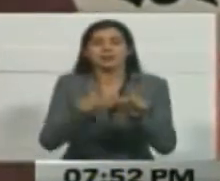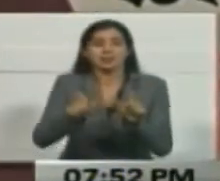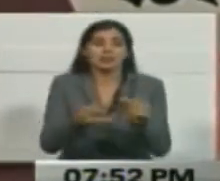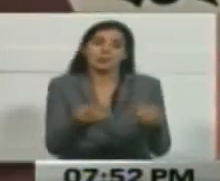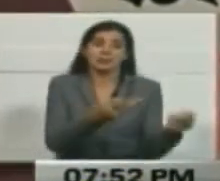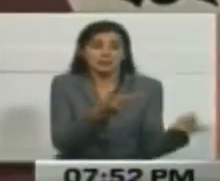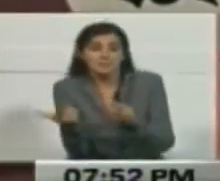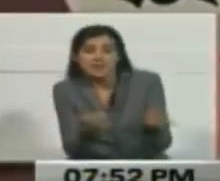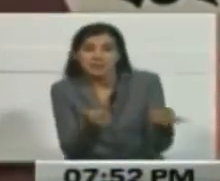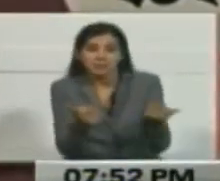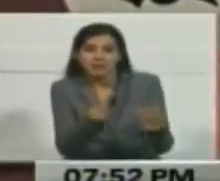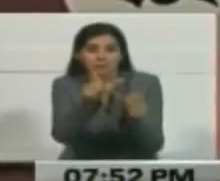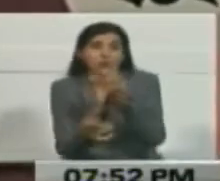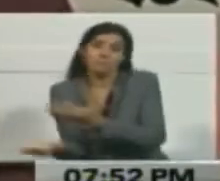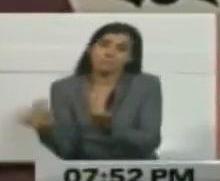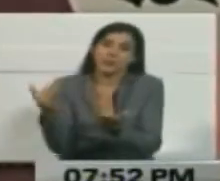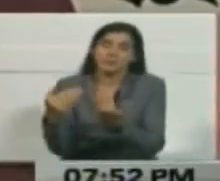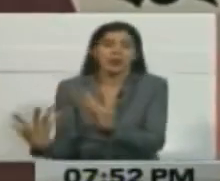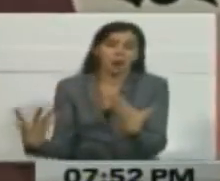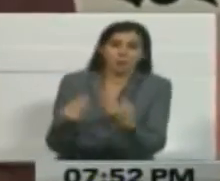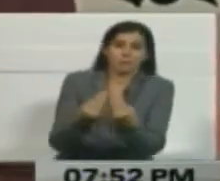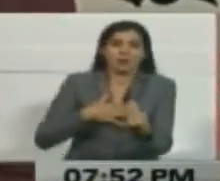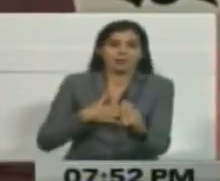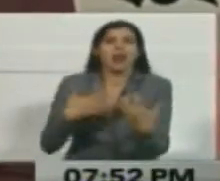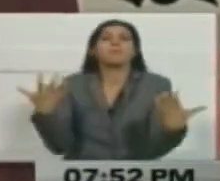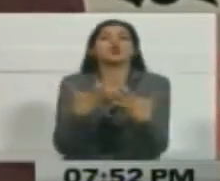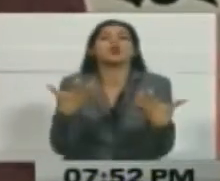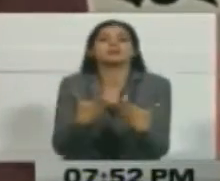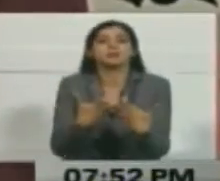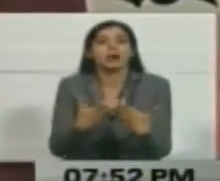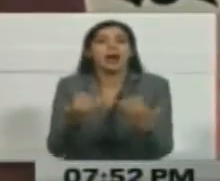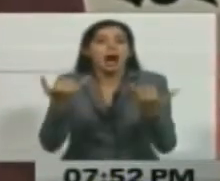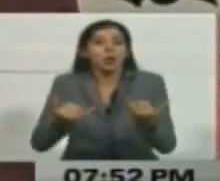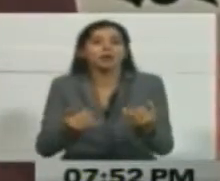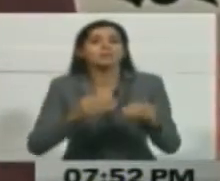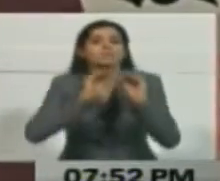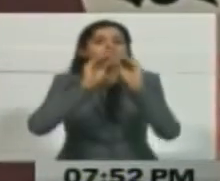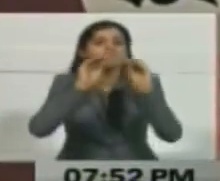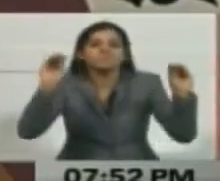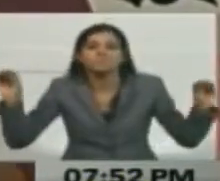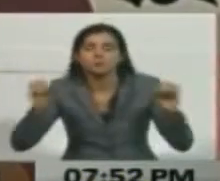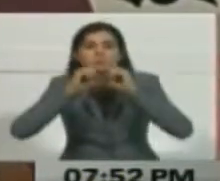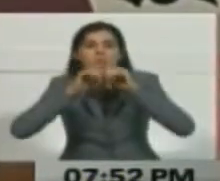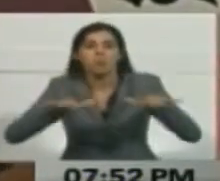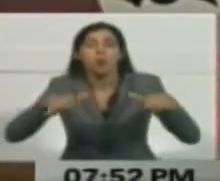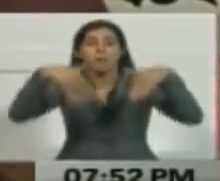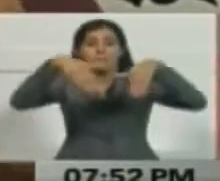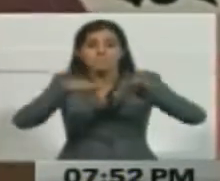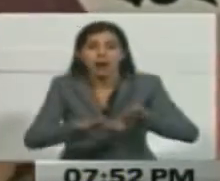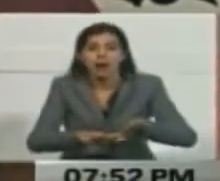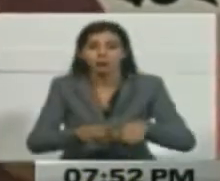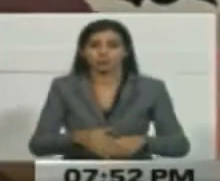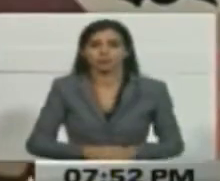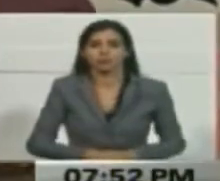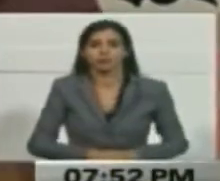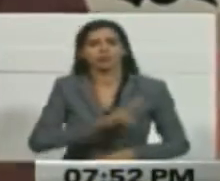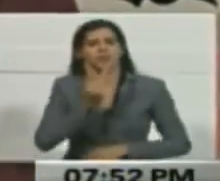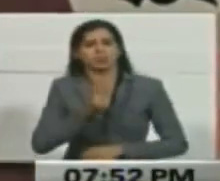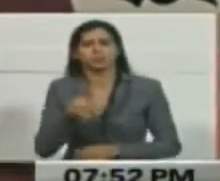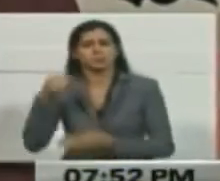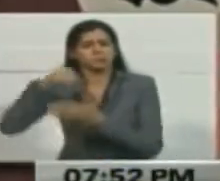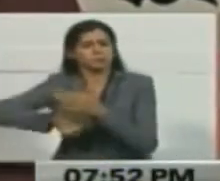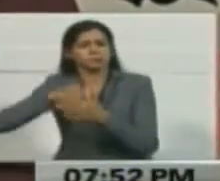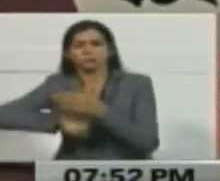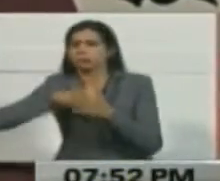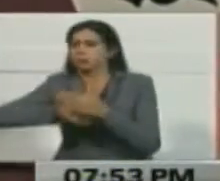acompañe en la aventura violenta, llamando un paro en esta situación donde Venezuela ha venido combatiendo con ahínco